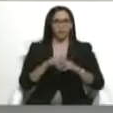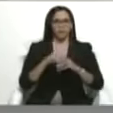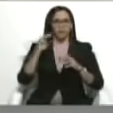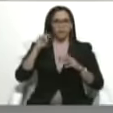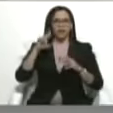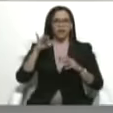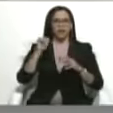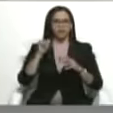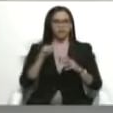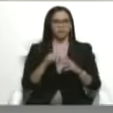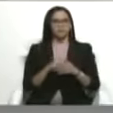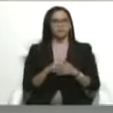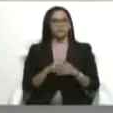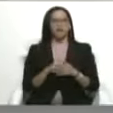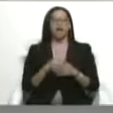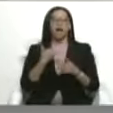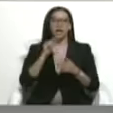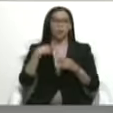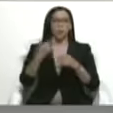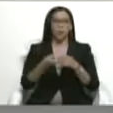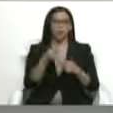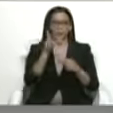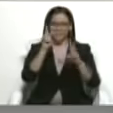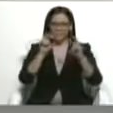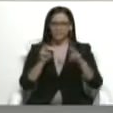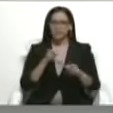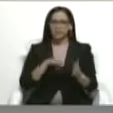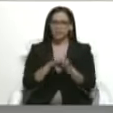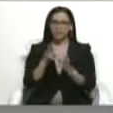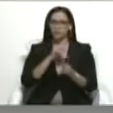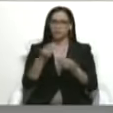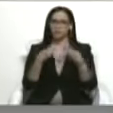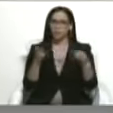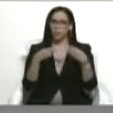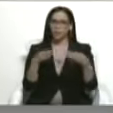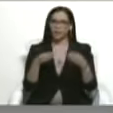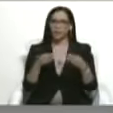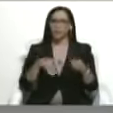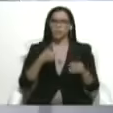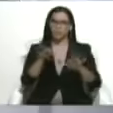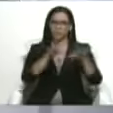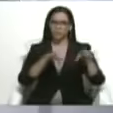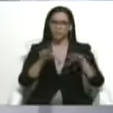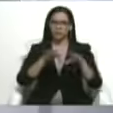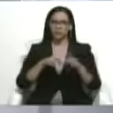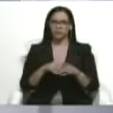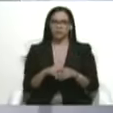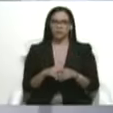¿será? ¿Hay otras investigaciones que estén desarrollando que aún no se han hecho públicas de posibles conspiraciones?